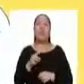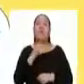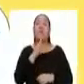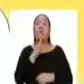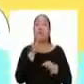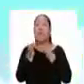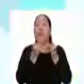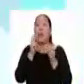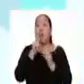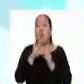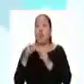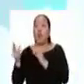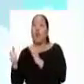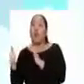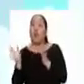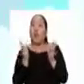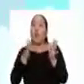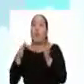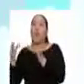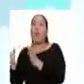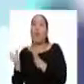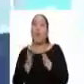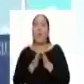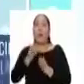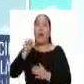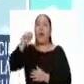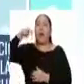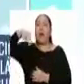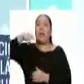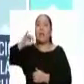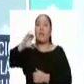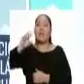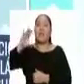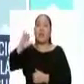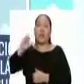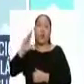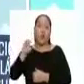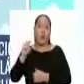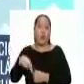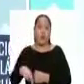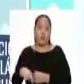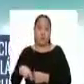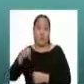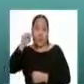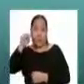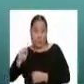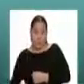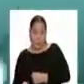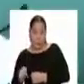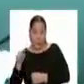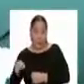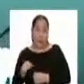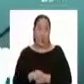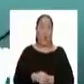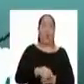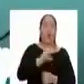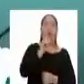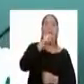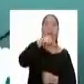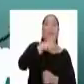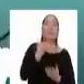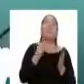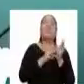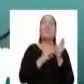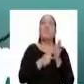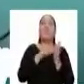de aire: el anticiclón del Pacífico Sur y el anticiclón del Atlántico Sur. Un anticiclón es cuando